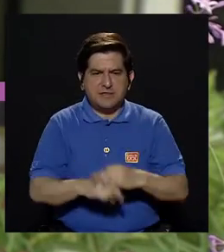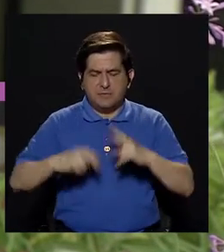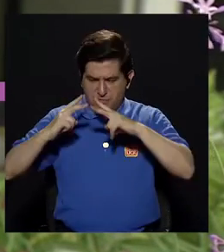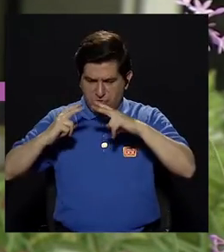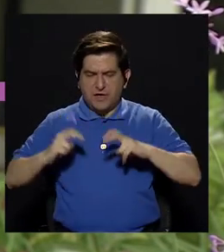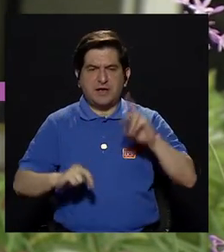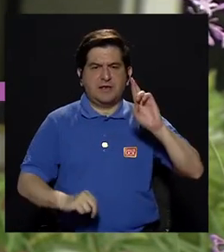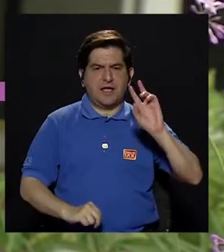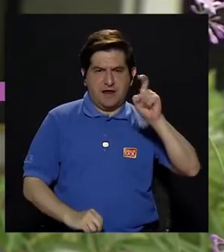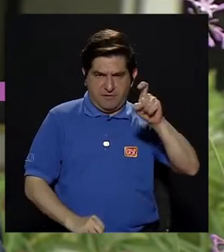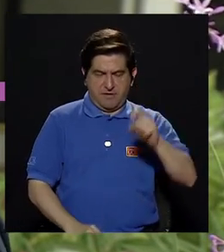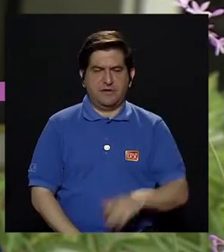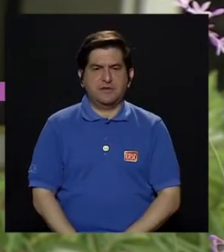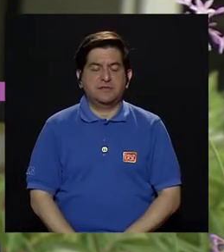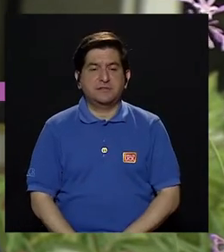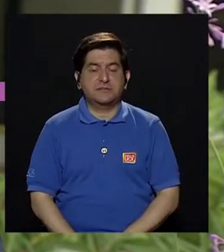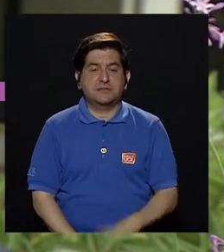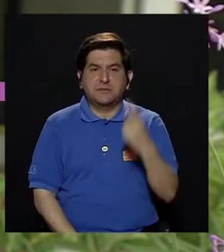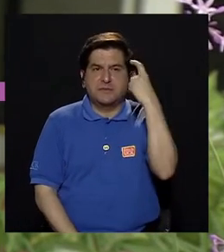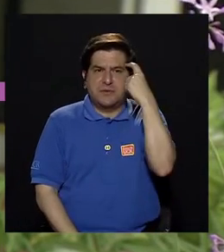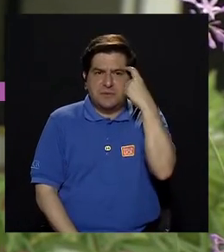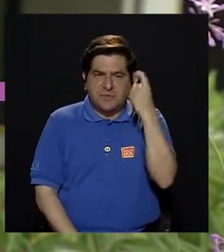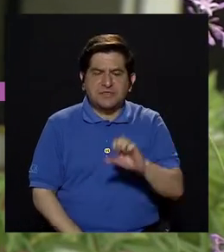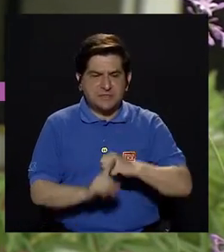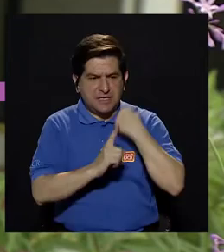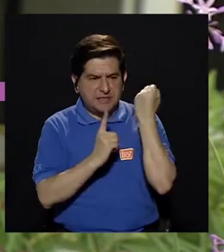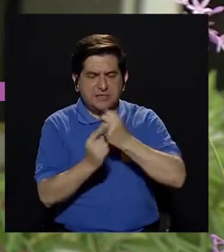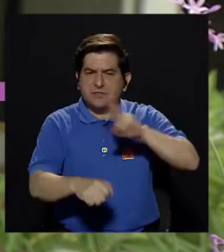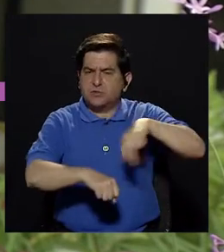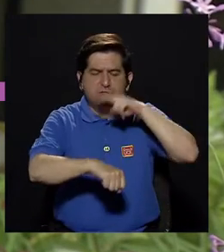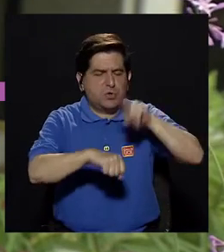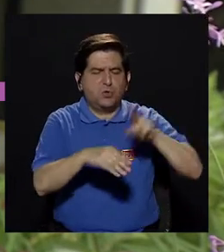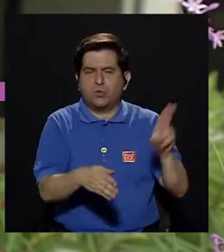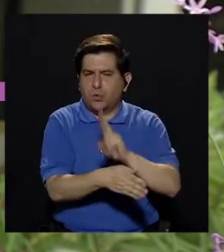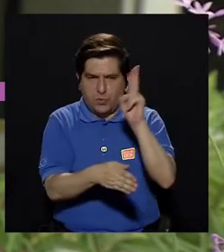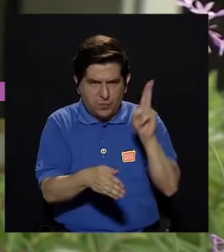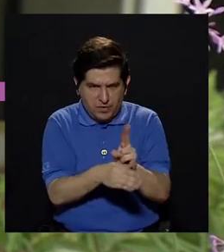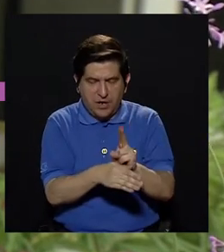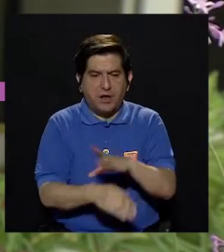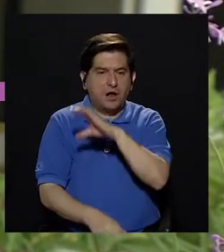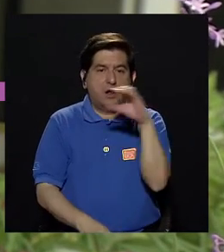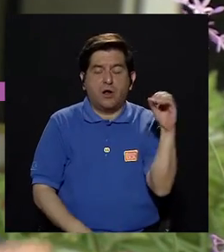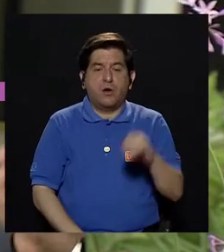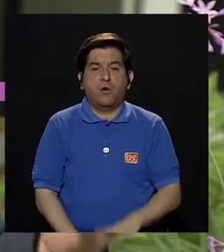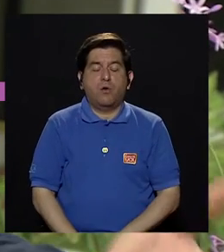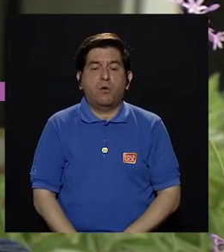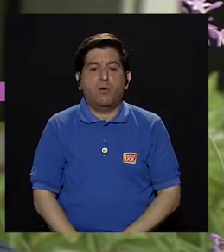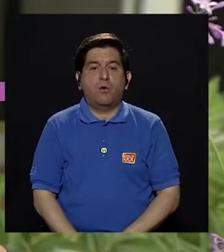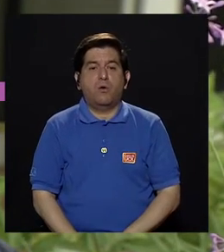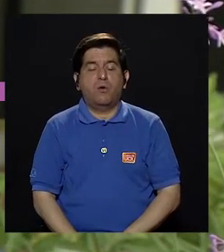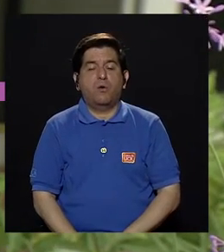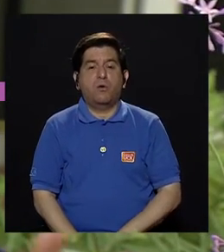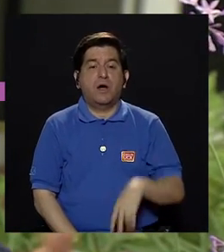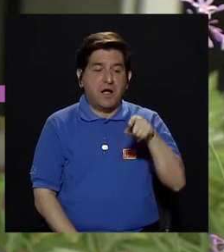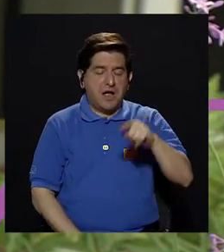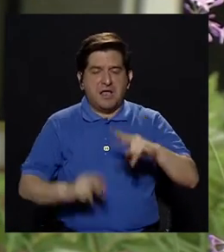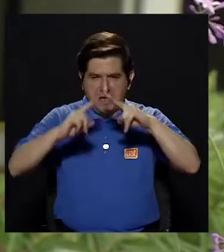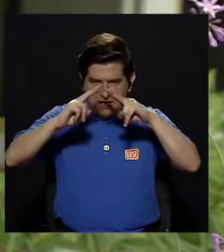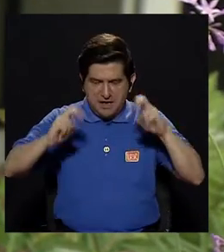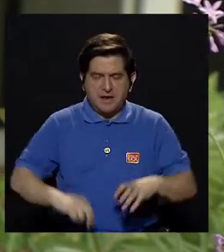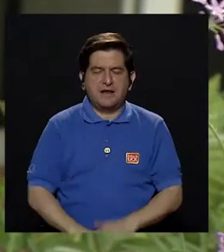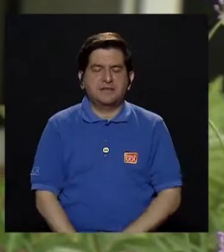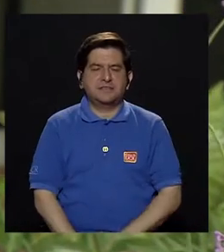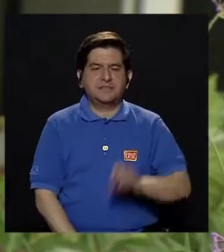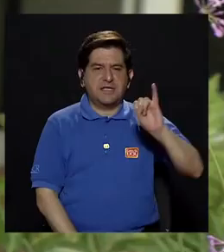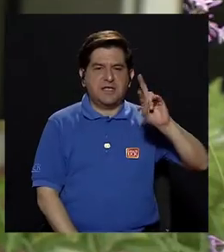mamografía en incidencias o digamos en proyecciones distintas a las que usualmente se utilizan, o por ejemplo usar resonancia magnética o otros